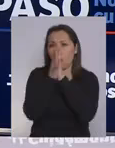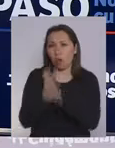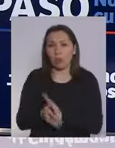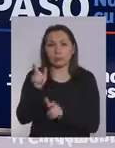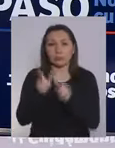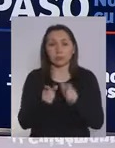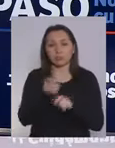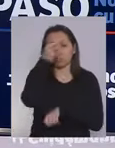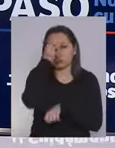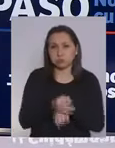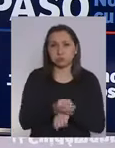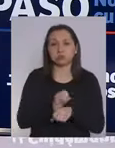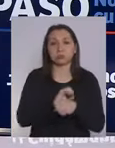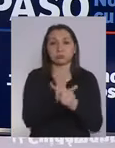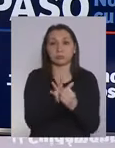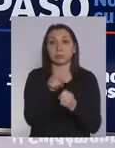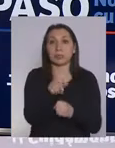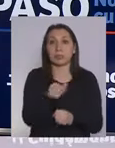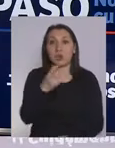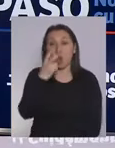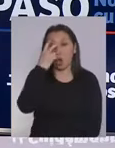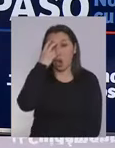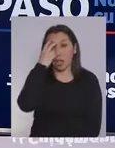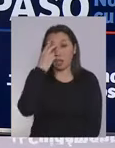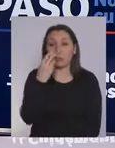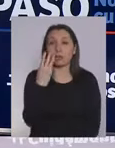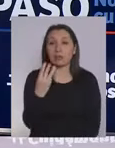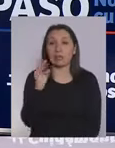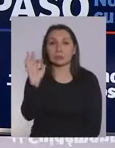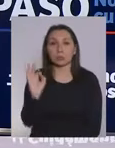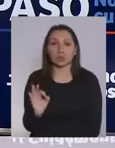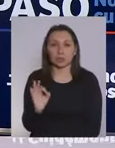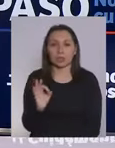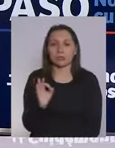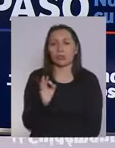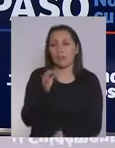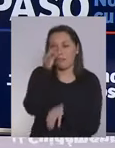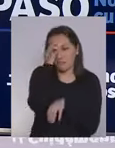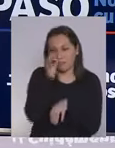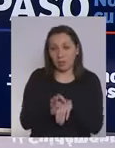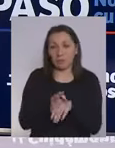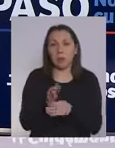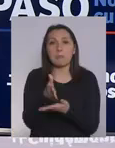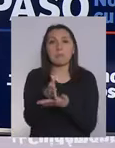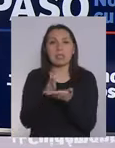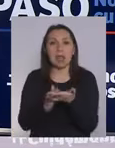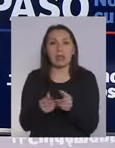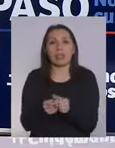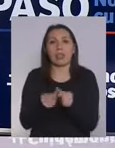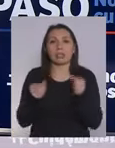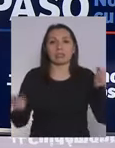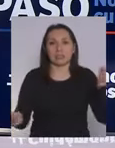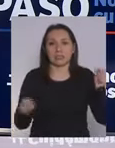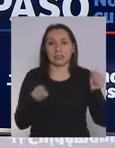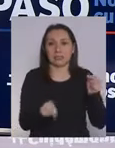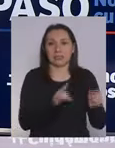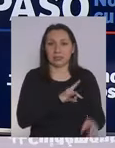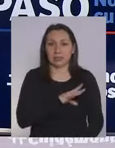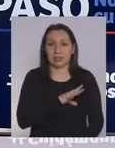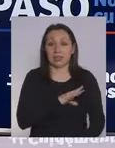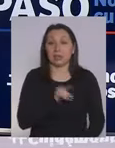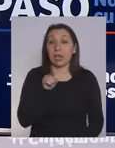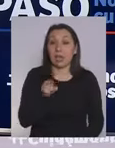nuestro país en la región de coquimbo esa tasa es de un 3% es decir la mitad de lo que ocurre a nivel nacional y